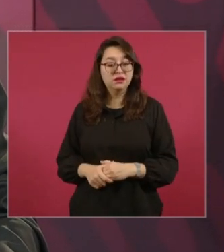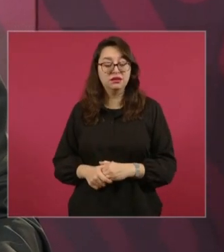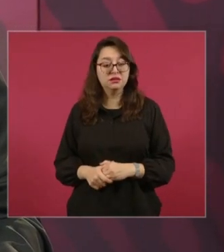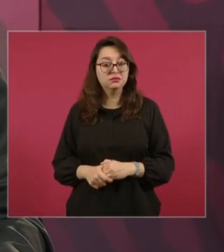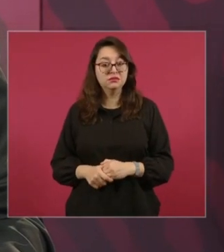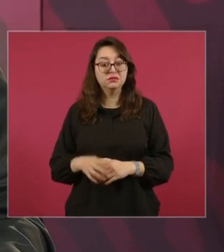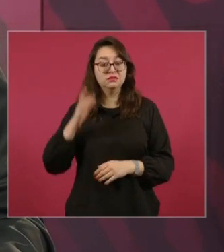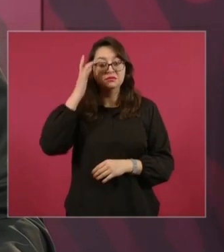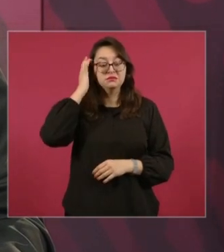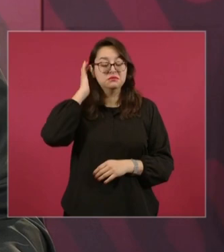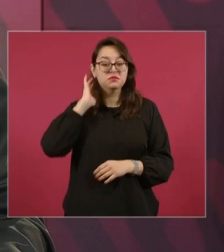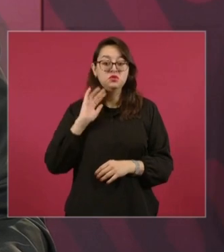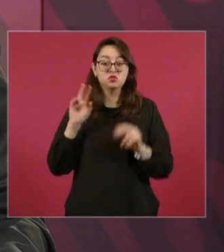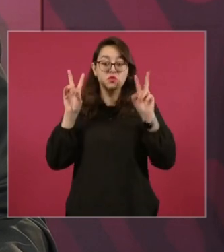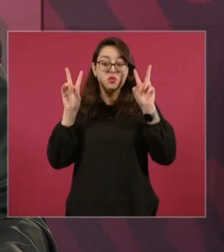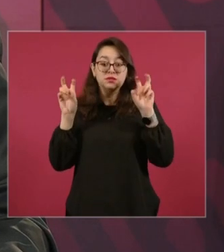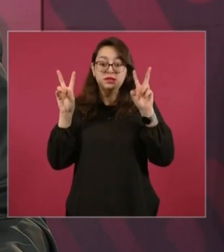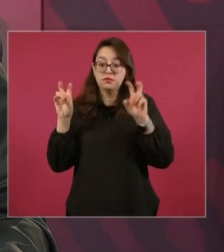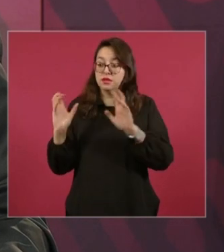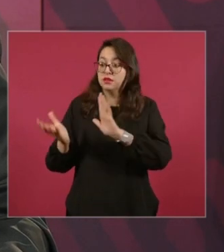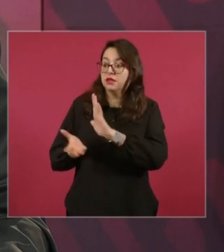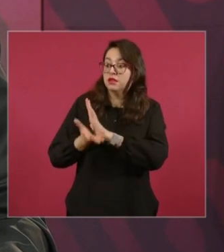la refinería de Tula